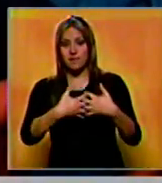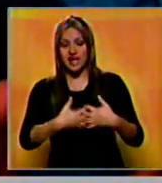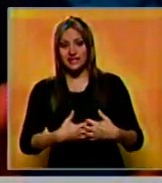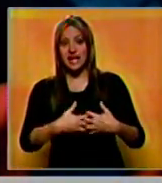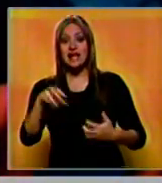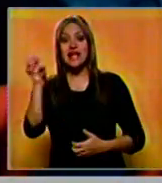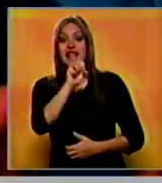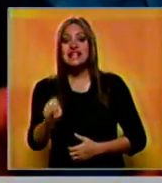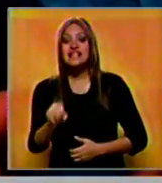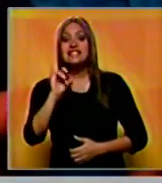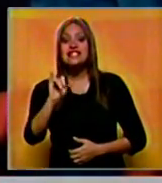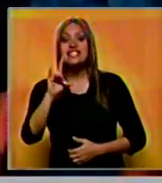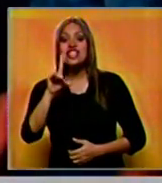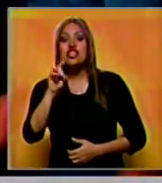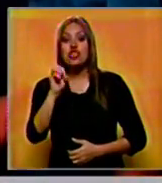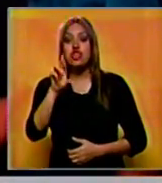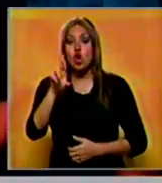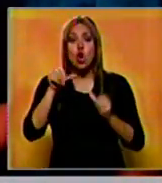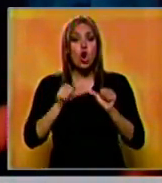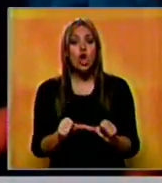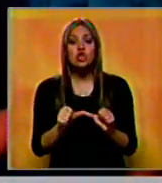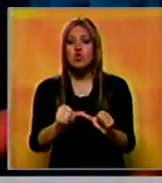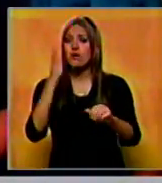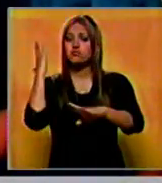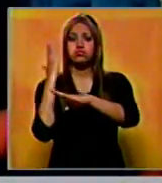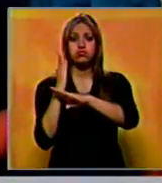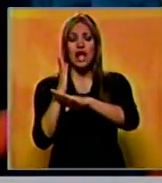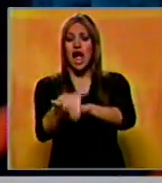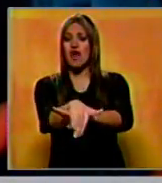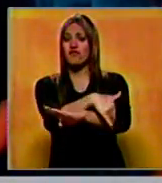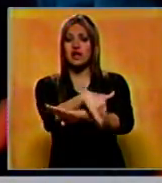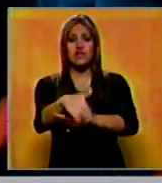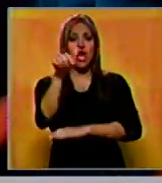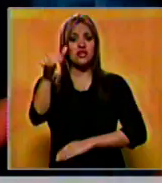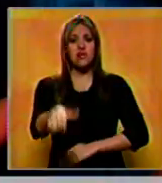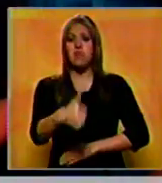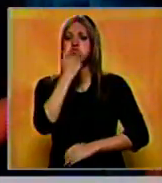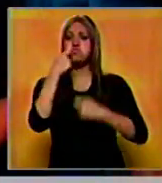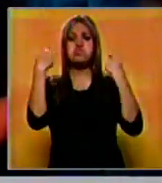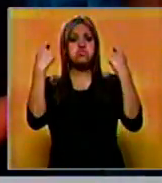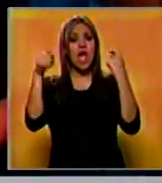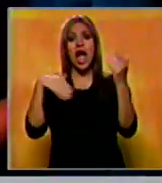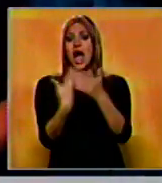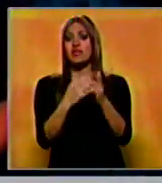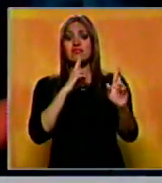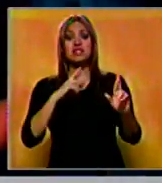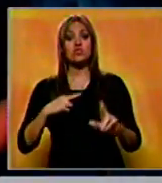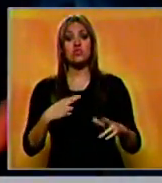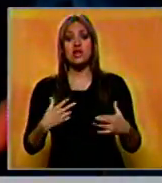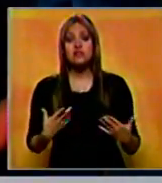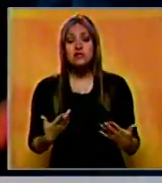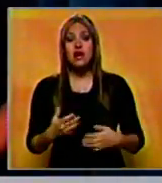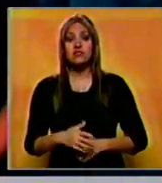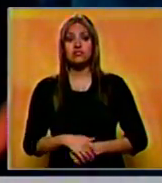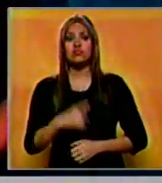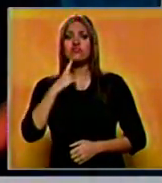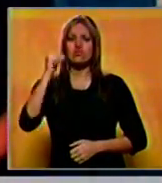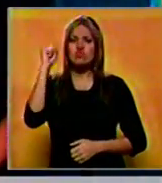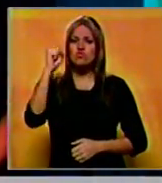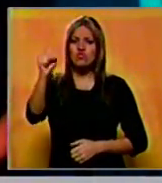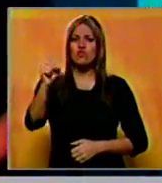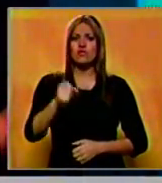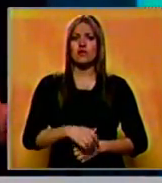Ellos manifestaron que continuarán con la tranca en la avenida Guayana hasta recibir una respuesta pronta y